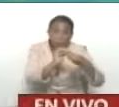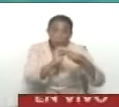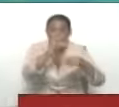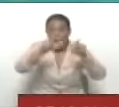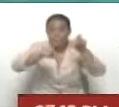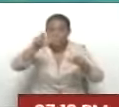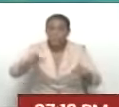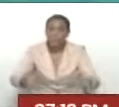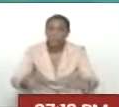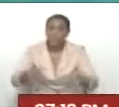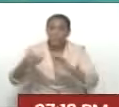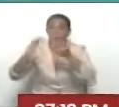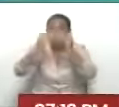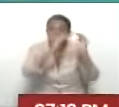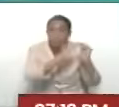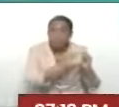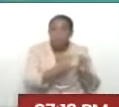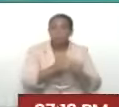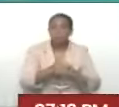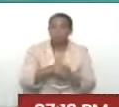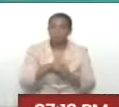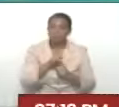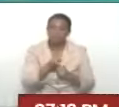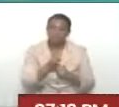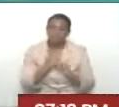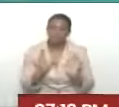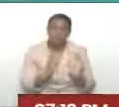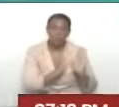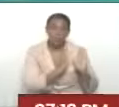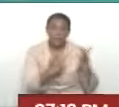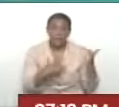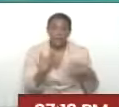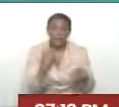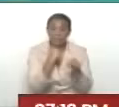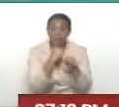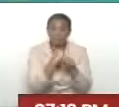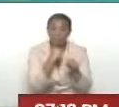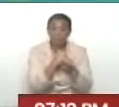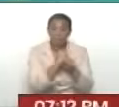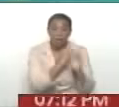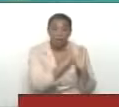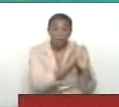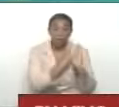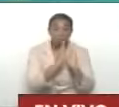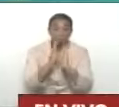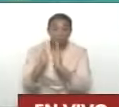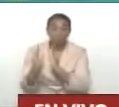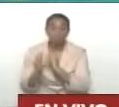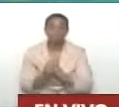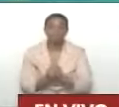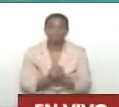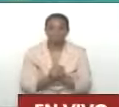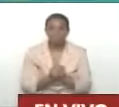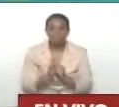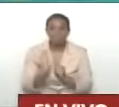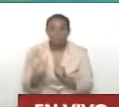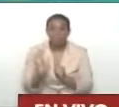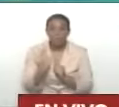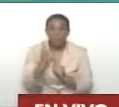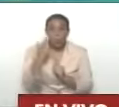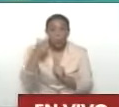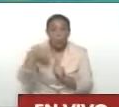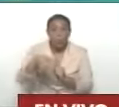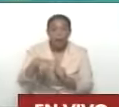gente. Es una agenda de trabajo pensada para impactar